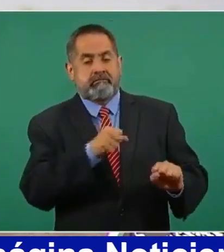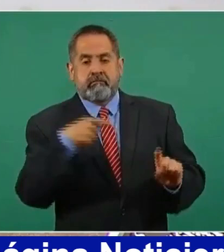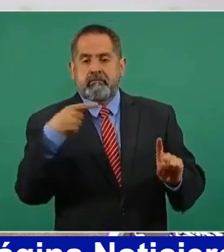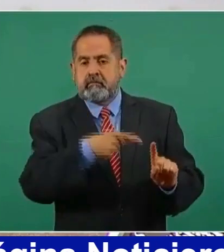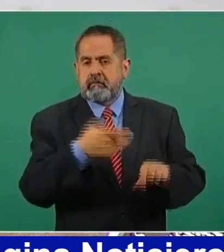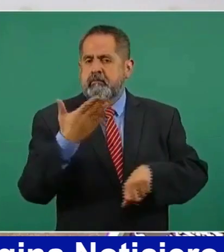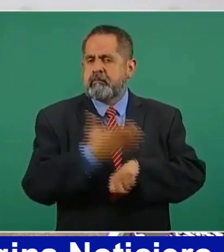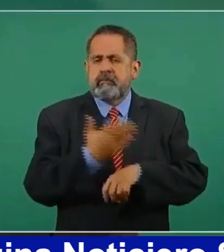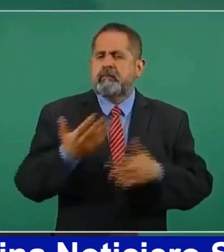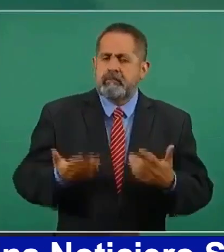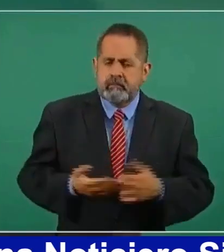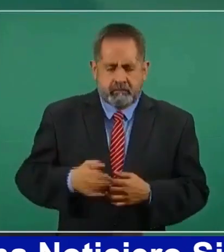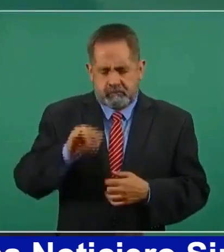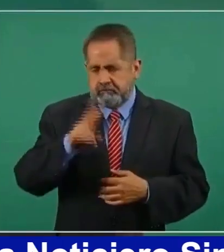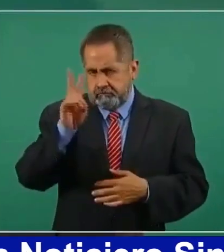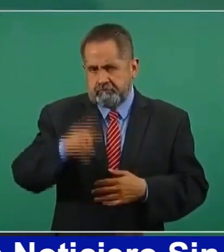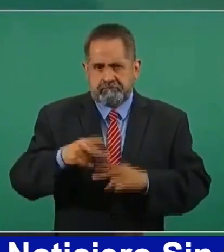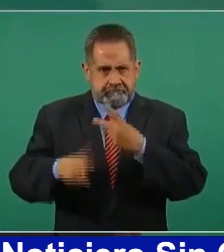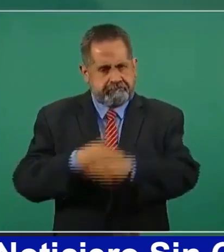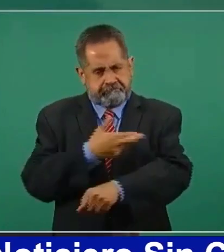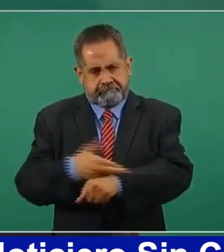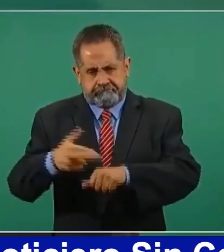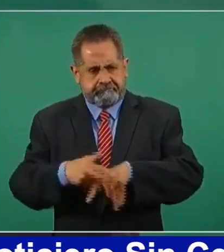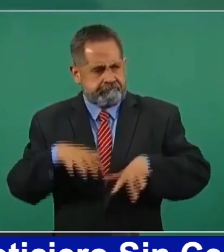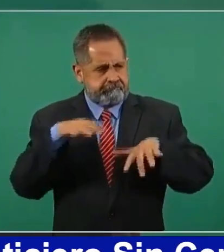también en ese sentido,